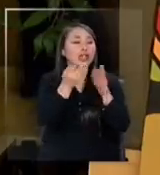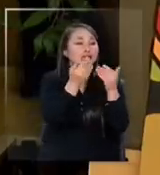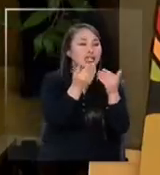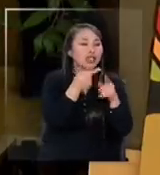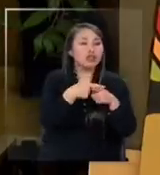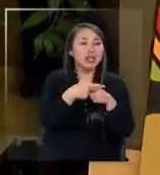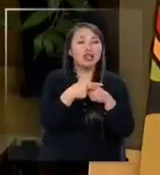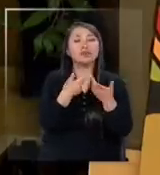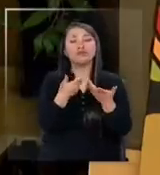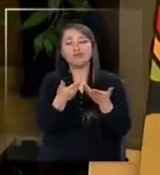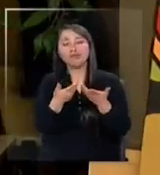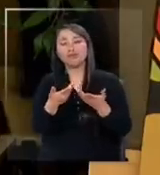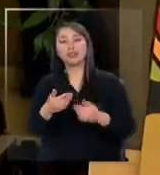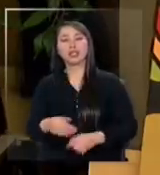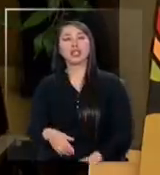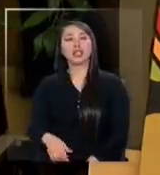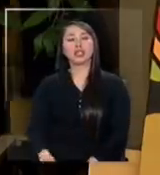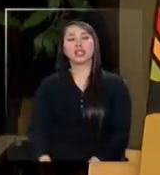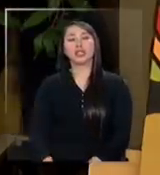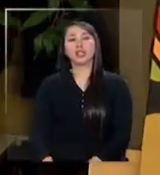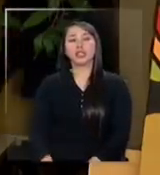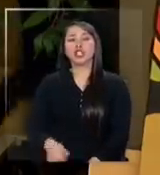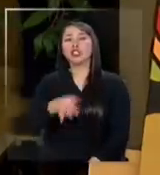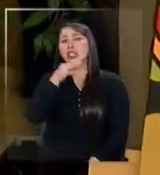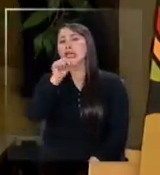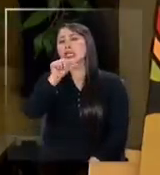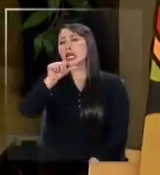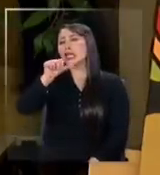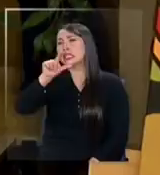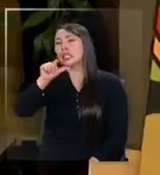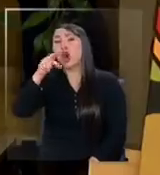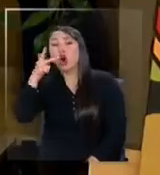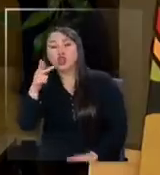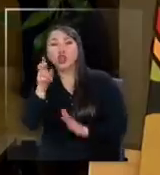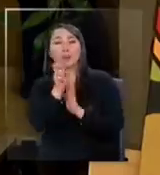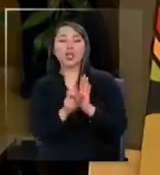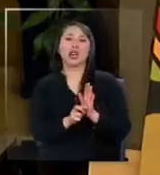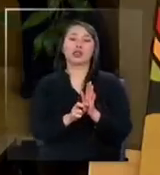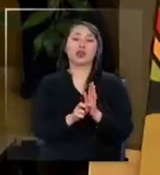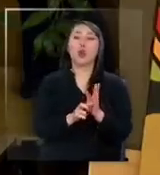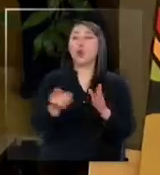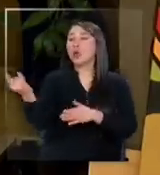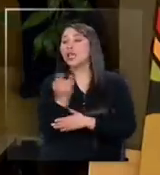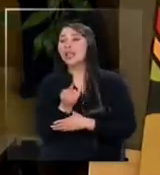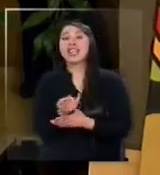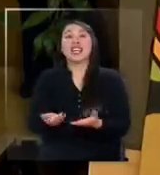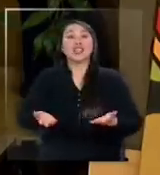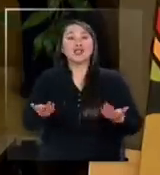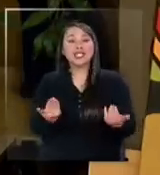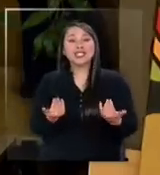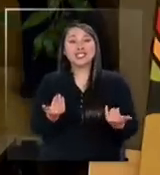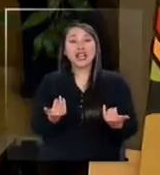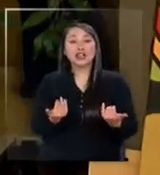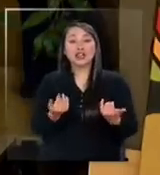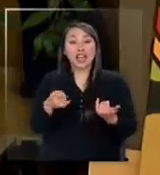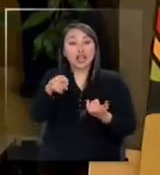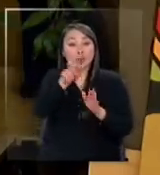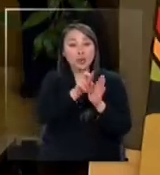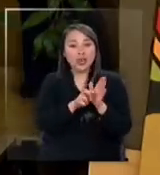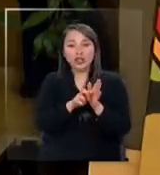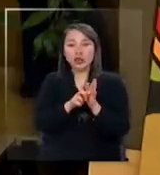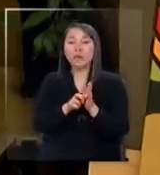necesidades sociales. Hay, yo diría, 6, 7, 8 proyectos de ley urgentes, indispensables, que pueden aliviar la